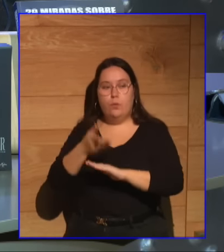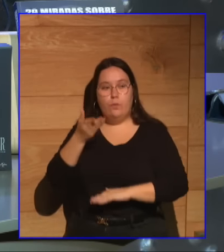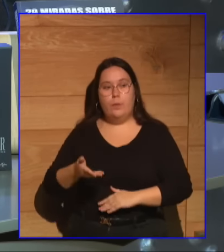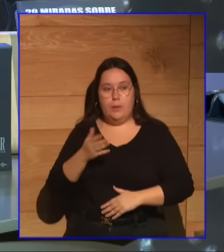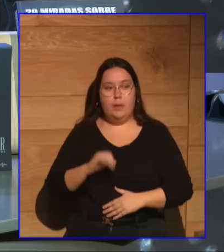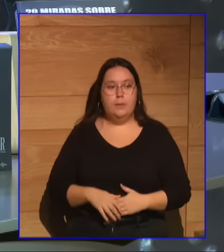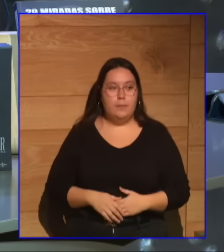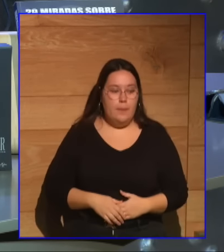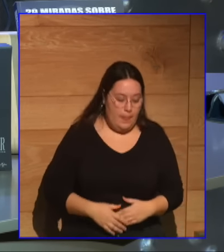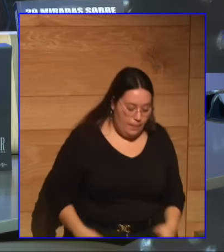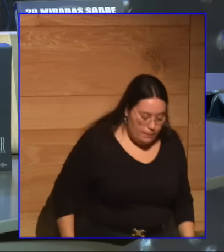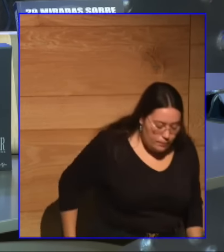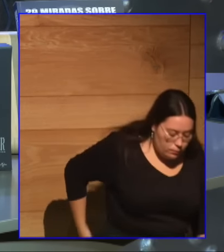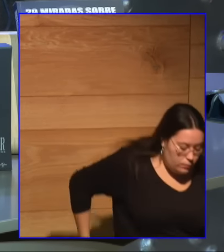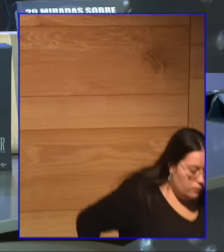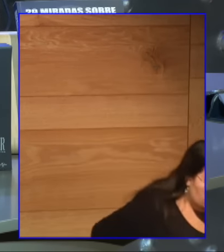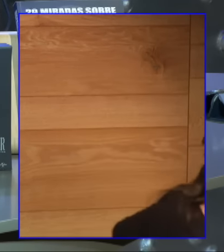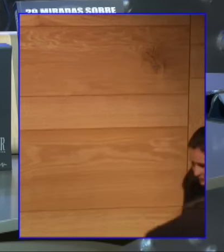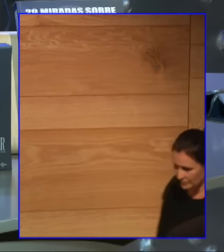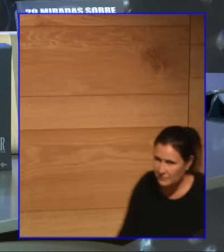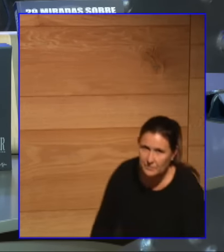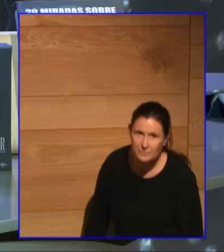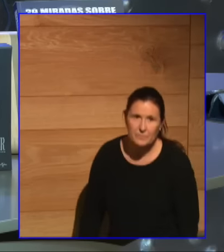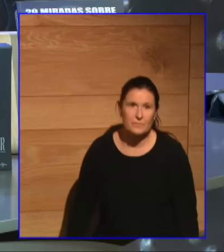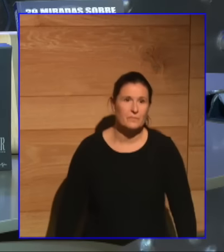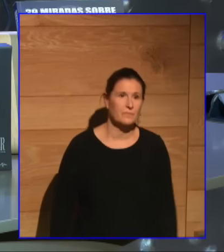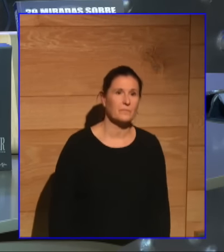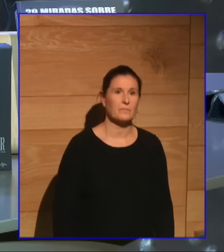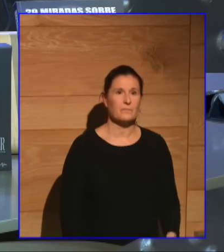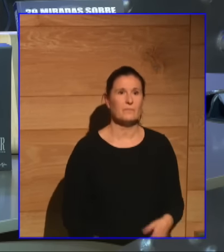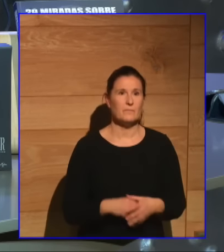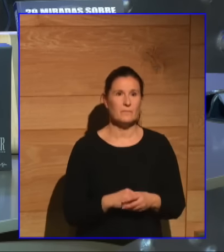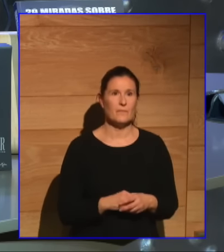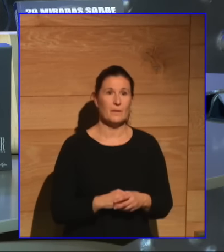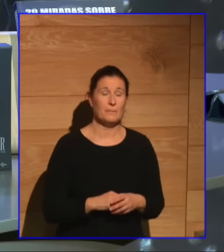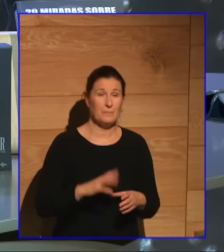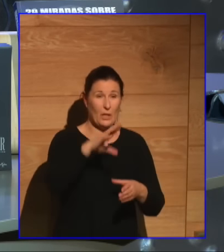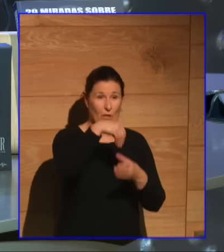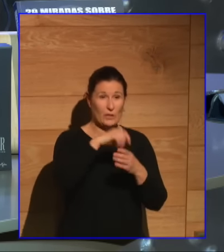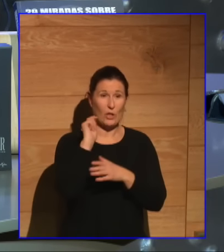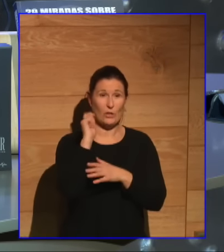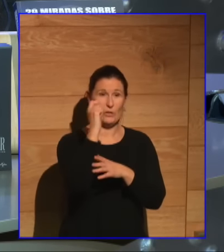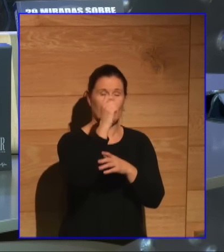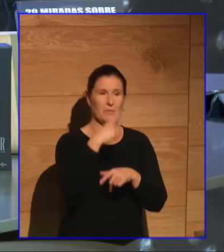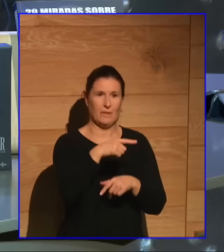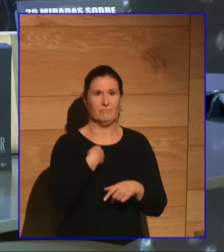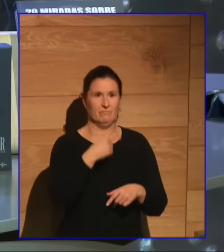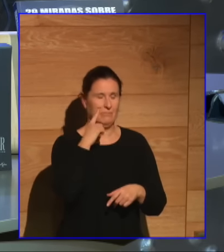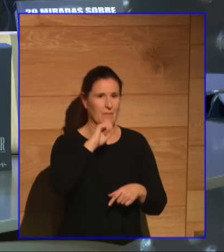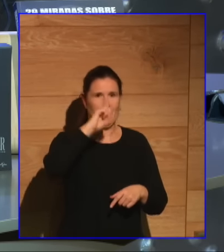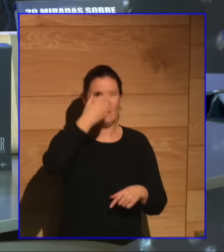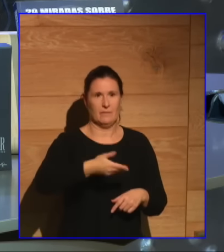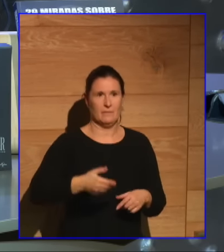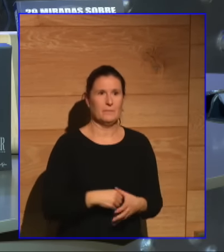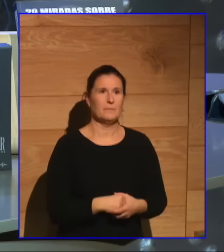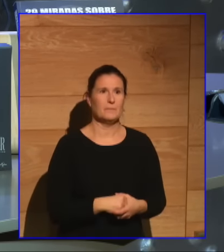y taquillero. Pero incluso dentro de estas, Jurassic Park fue la gran gema. ¿$250 millones? ¿Pero dónde?